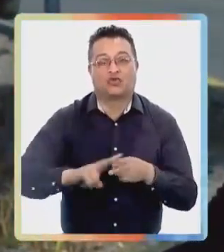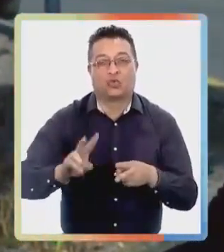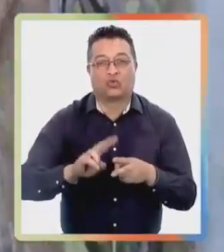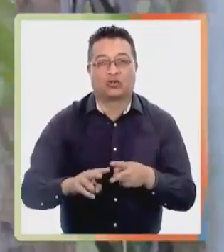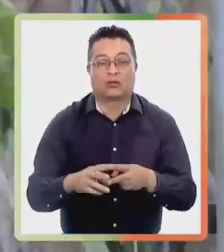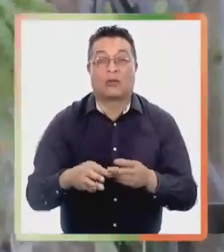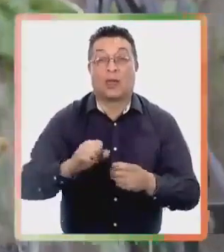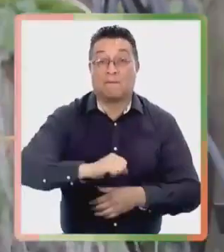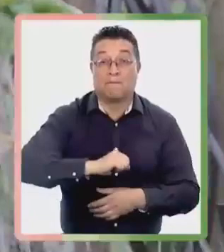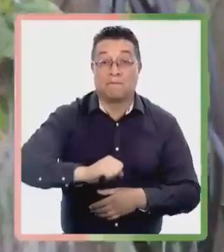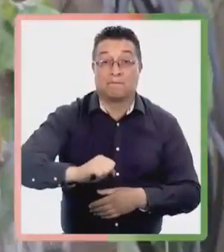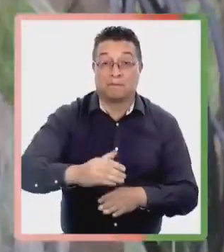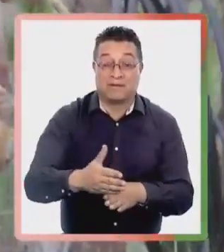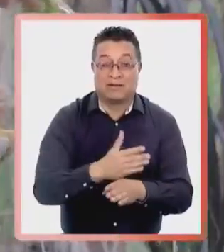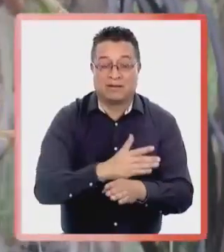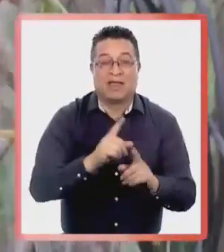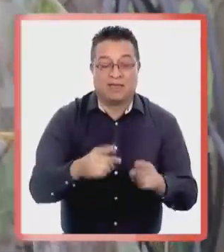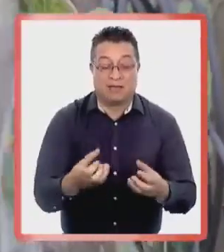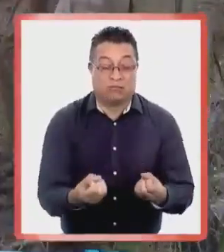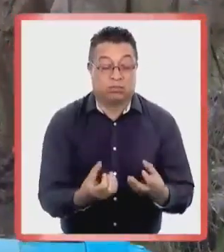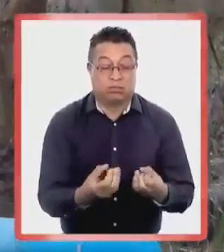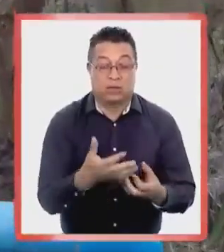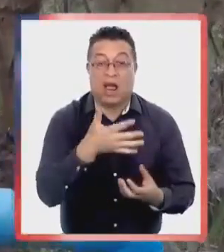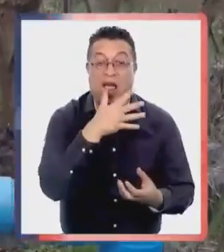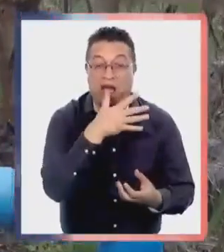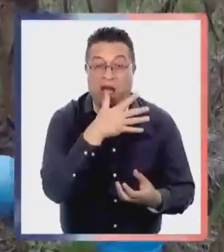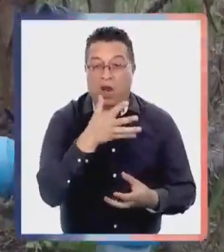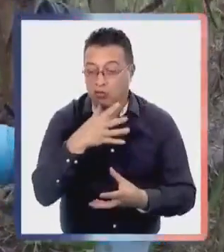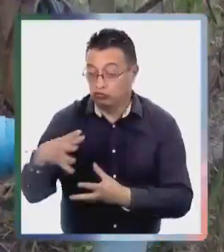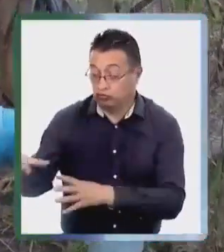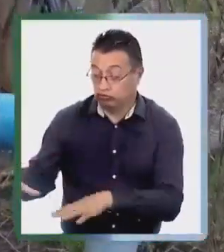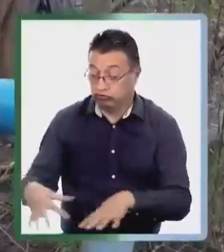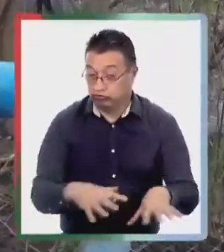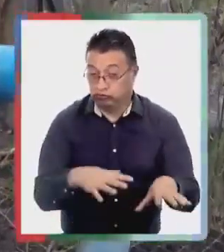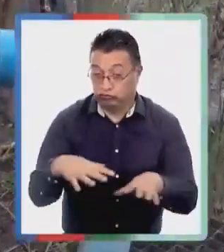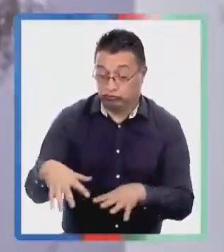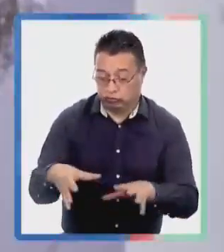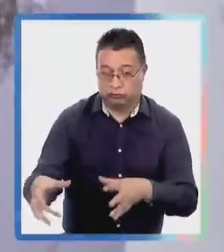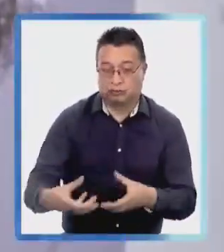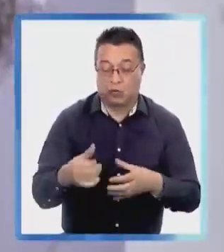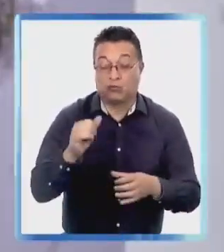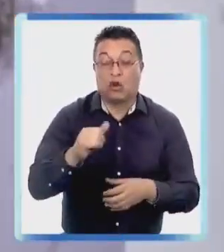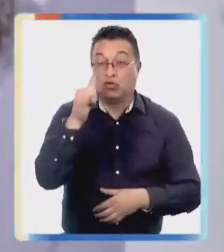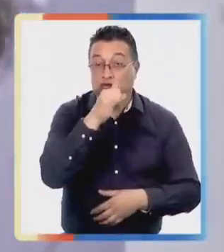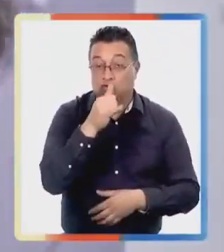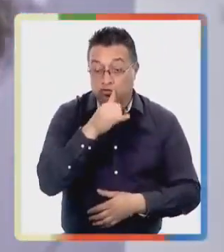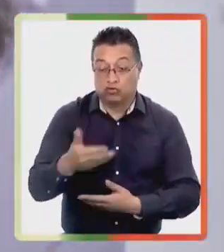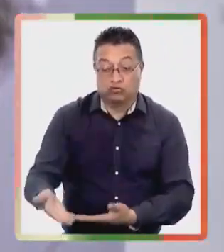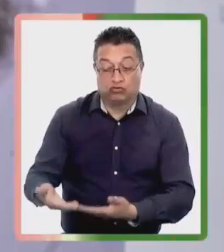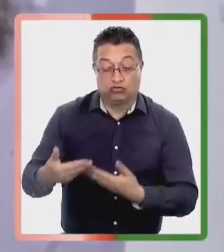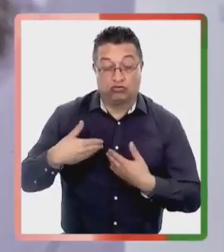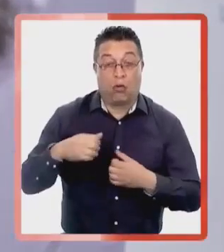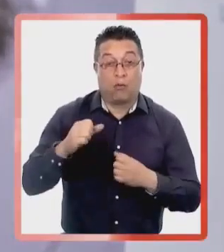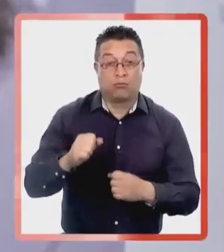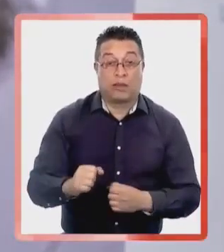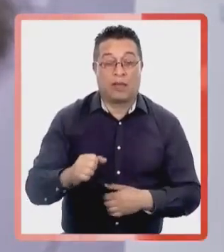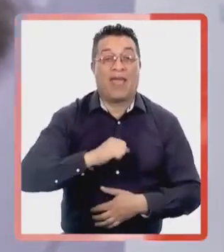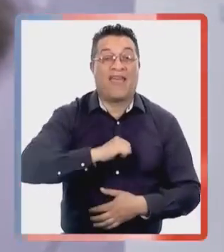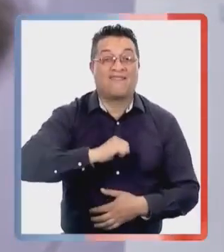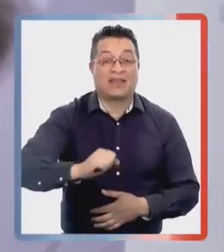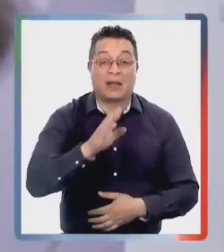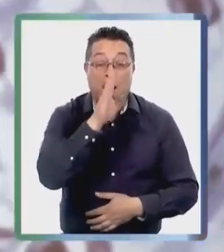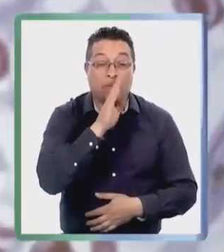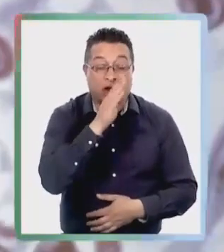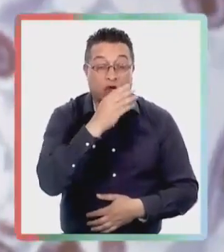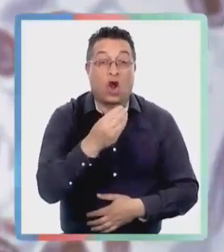solución. Para prevenir, se debe hervir el agua que provenga de una vertiente que pueda estar contaminada. También deberá evitar